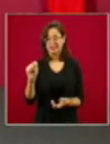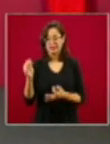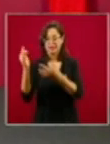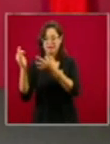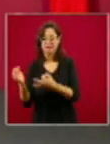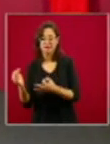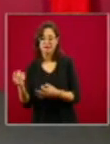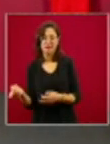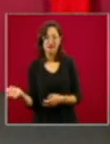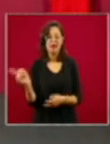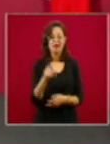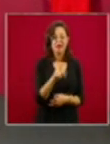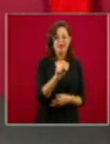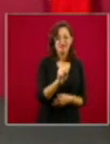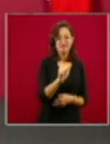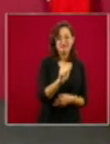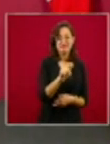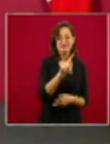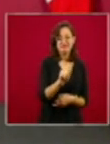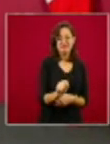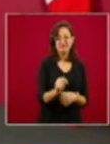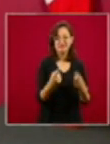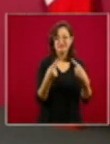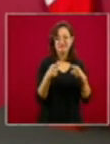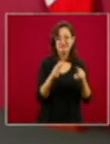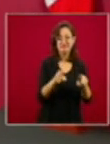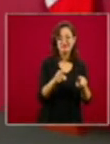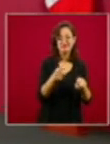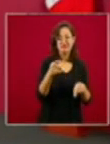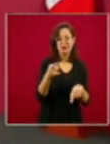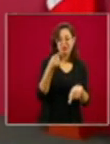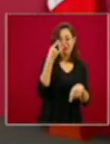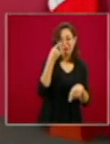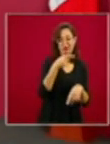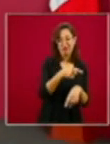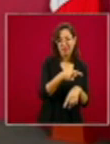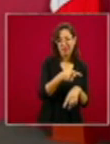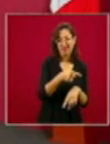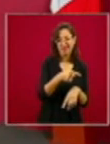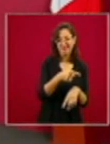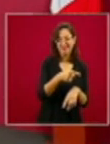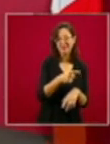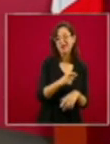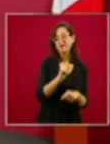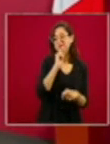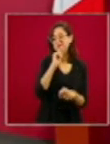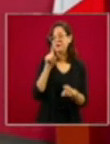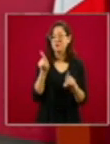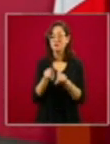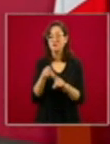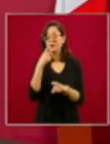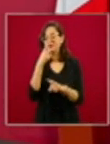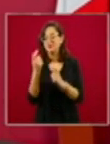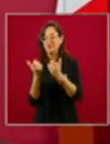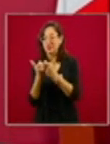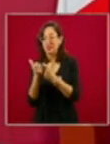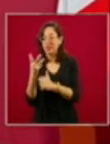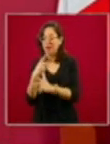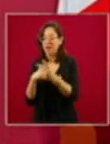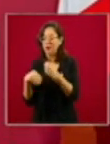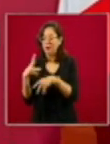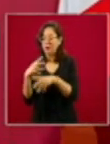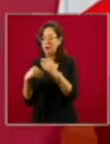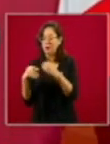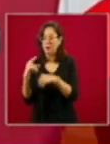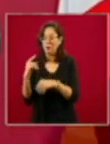complicadas de fabricar como casi un billete del Banco de México para que no vaya a haber falsificación de boletas.